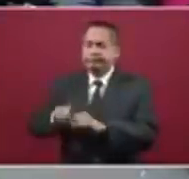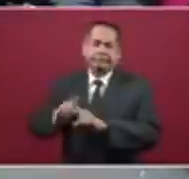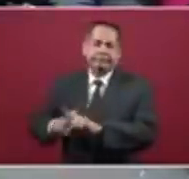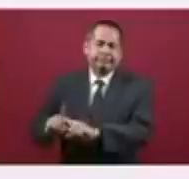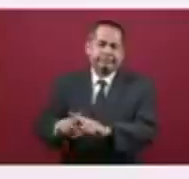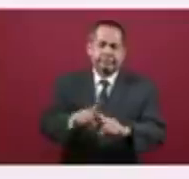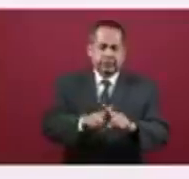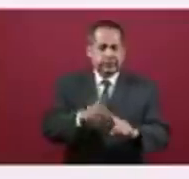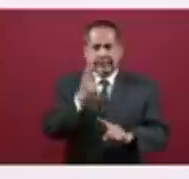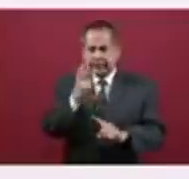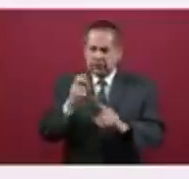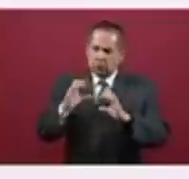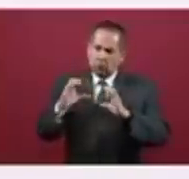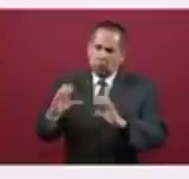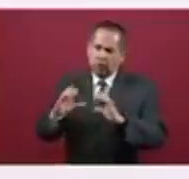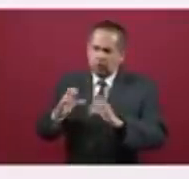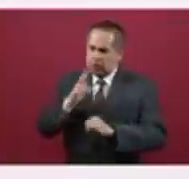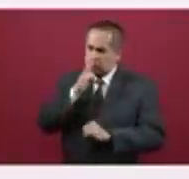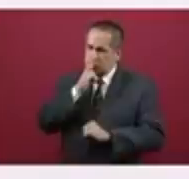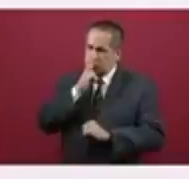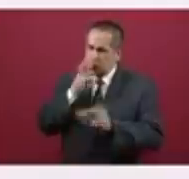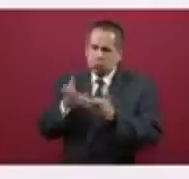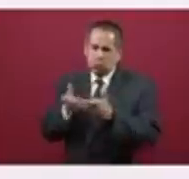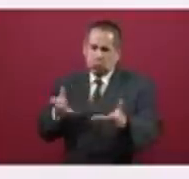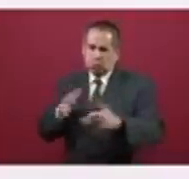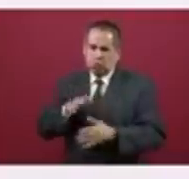de nuestro territorio tenemos